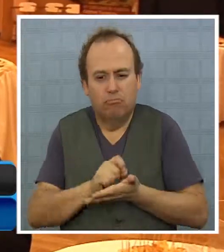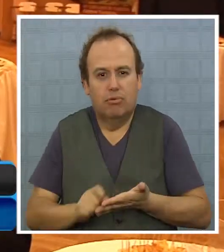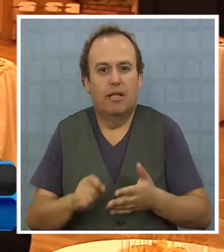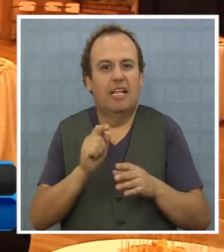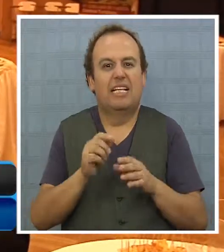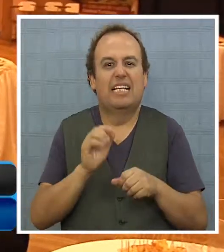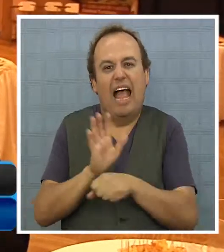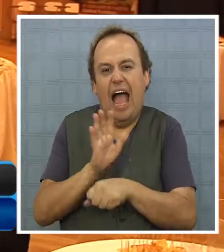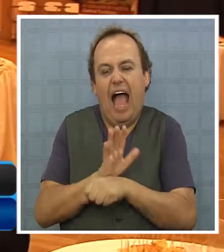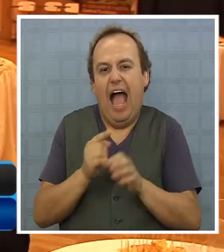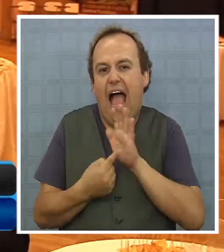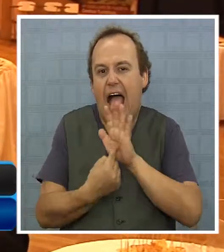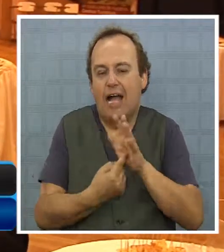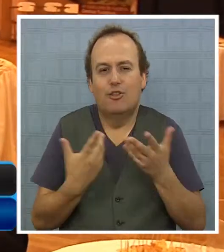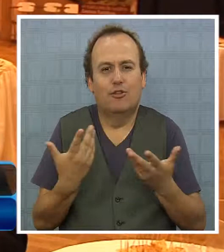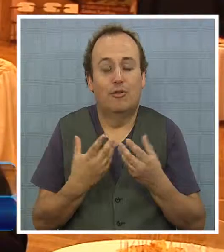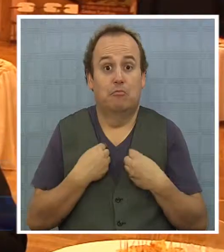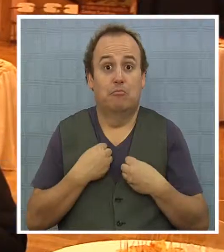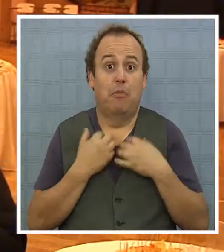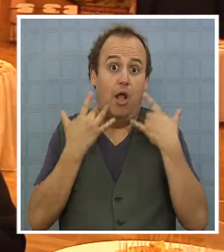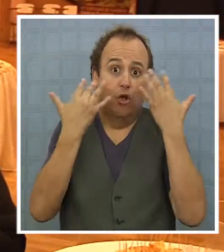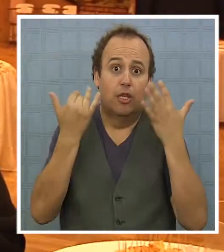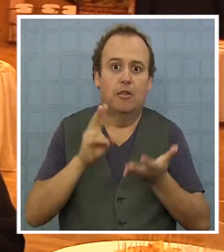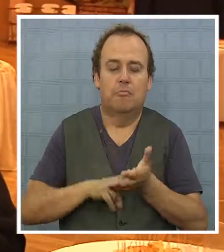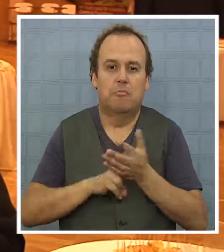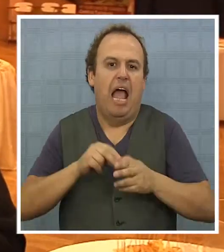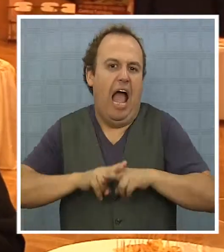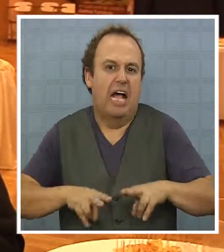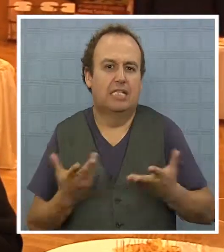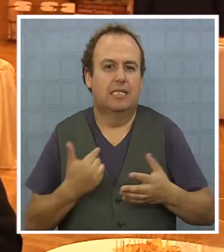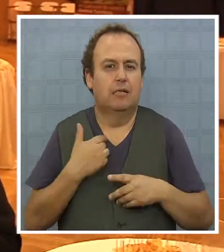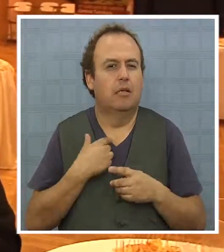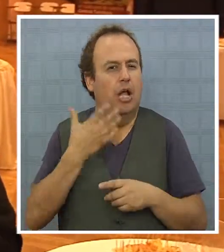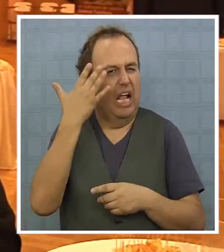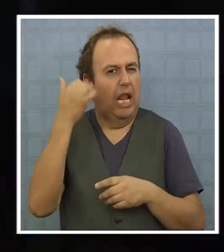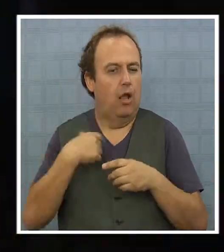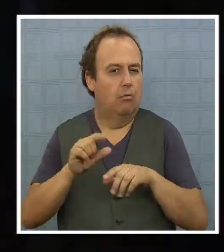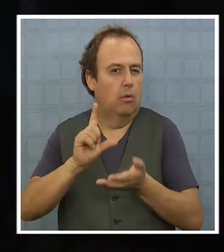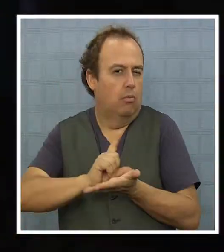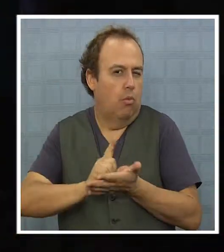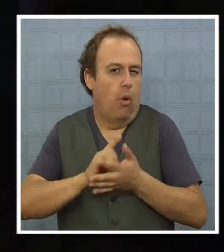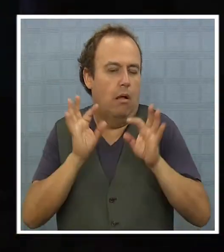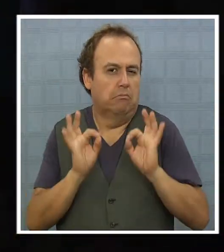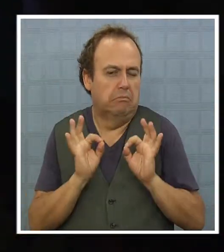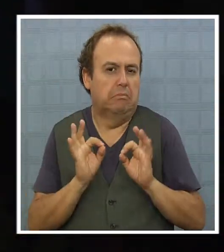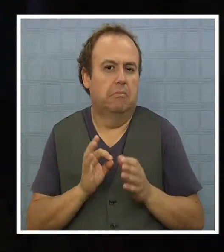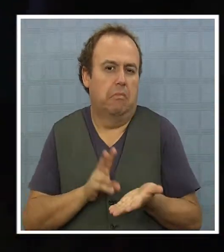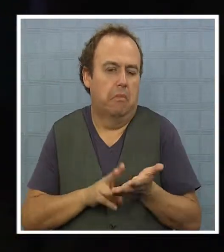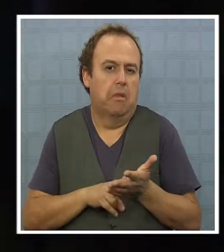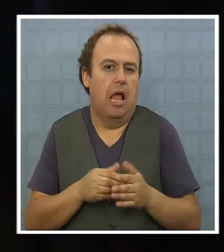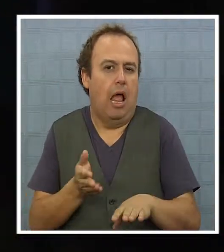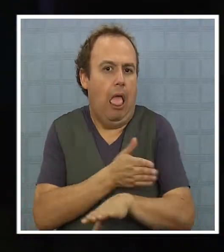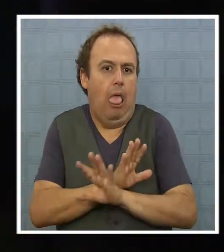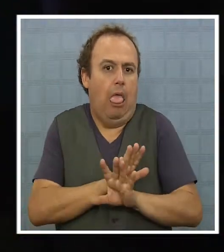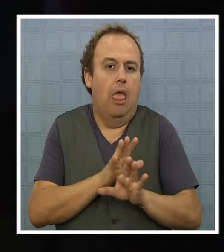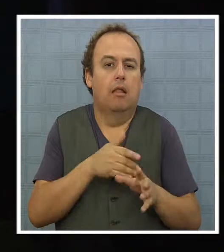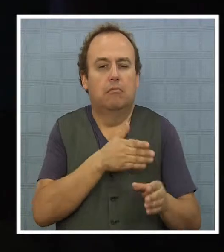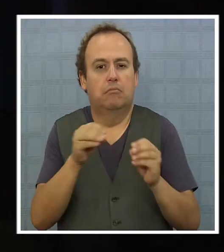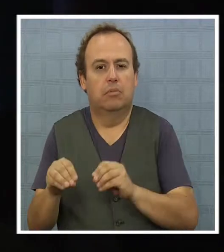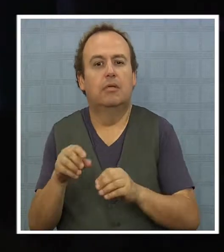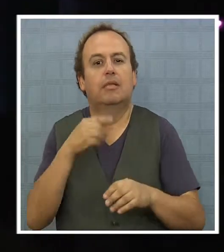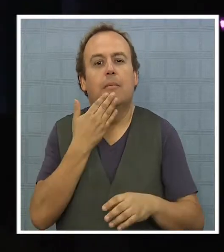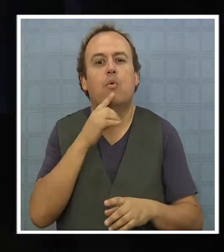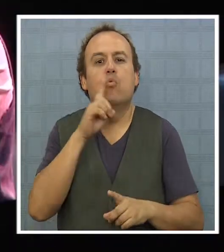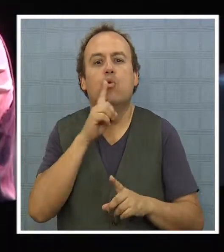casi los mismos actores, estamos muy contentos de lo que estamos haciendo, creo que estamos haciendo un espacio mucho más real que los que se han hecho hasta el momento. Además, participó en la